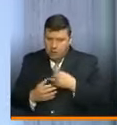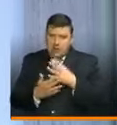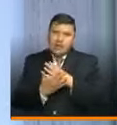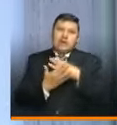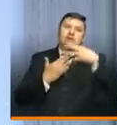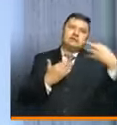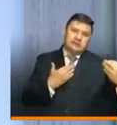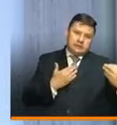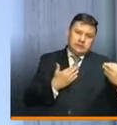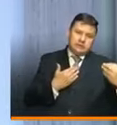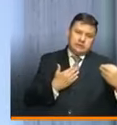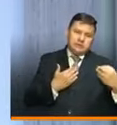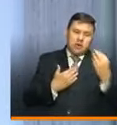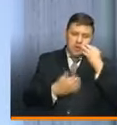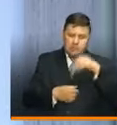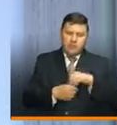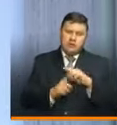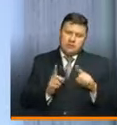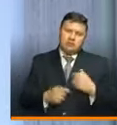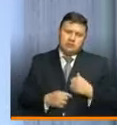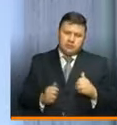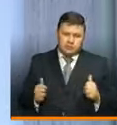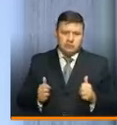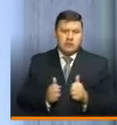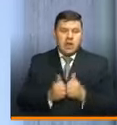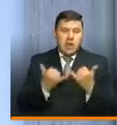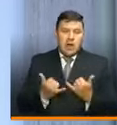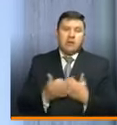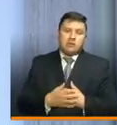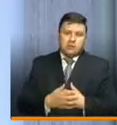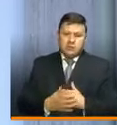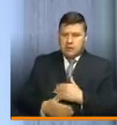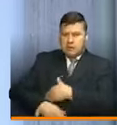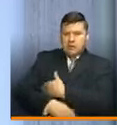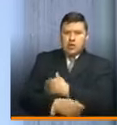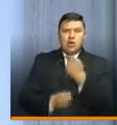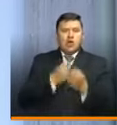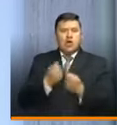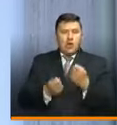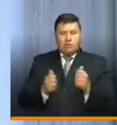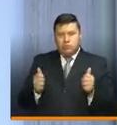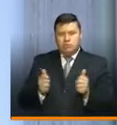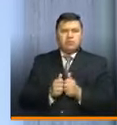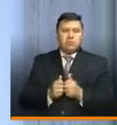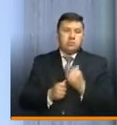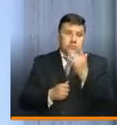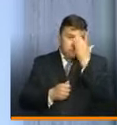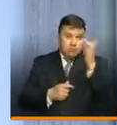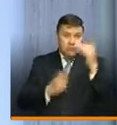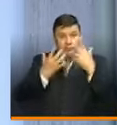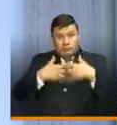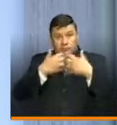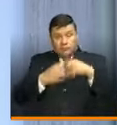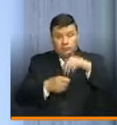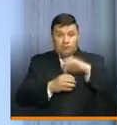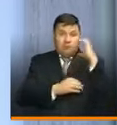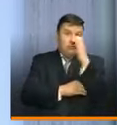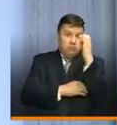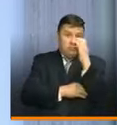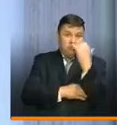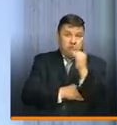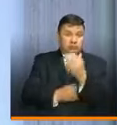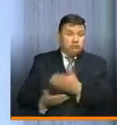salimos de nuestros hogares. Y también nos va a acompañar ahora el ministro de Comercio Exterior, porque las empresas colombianas que